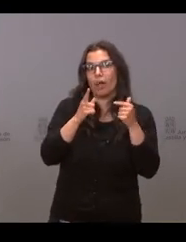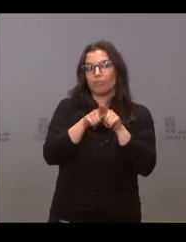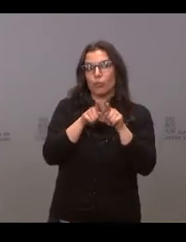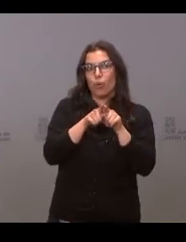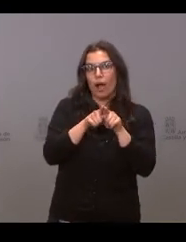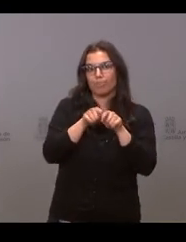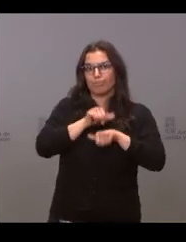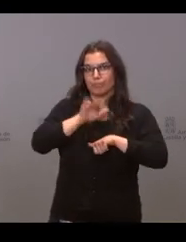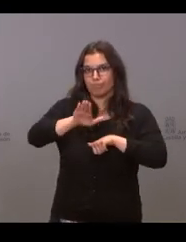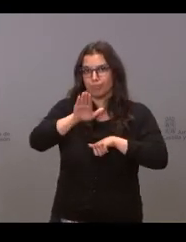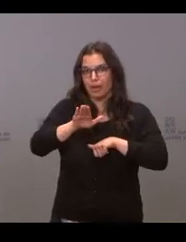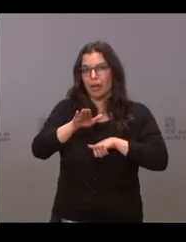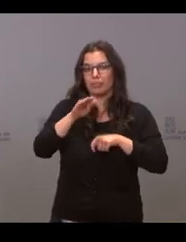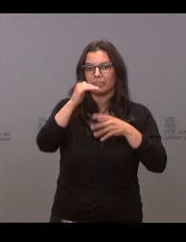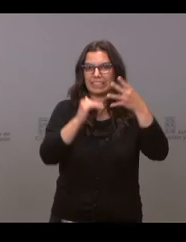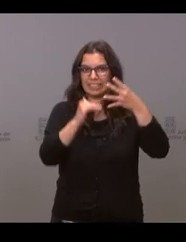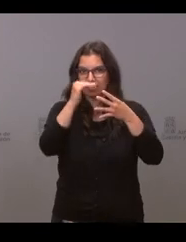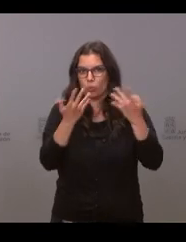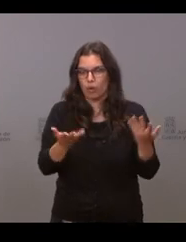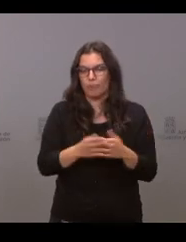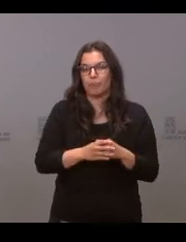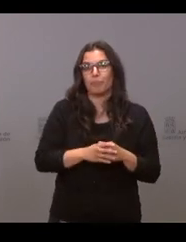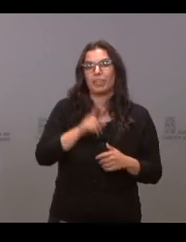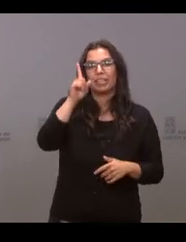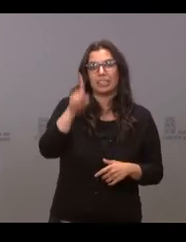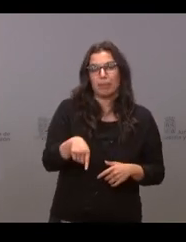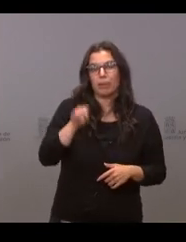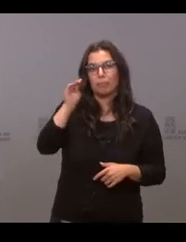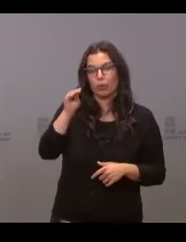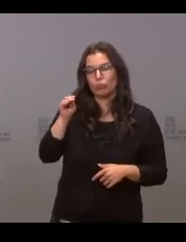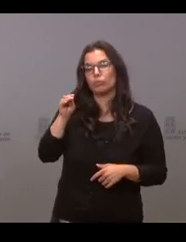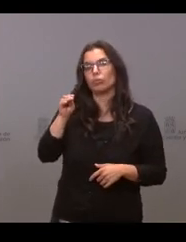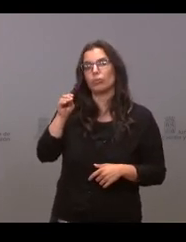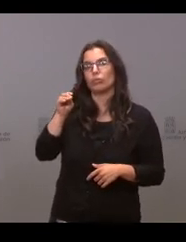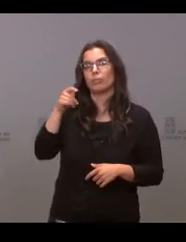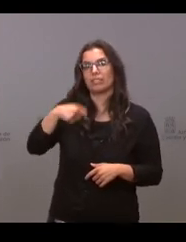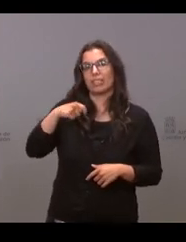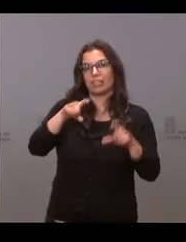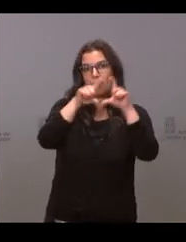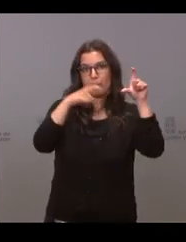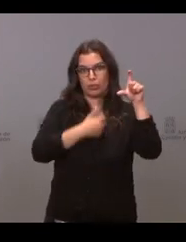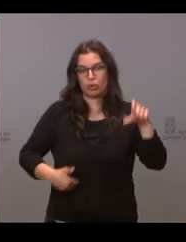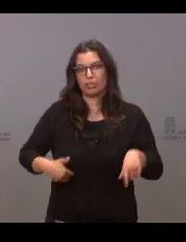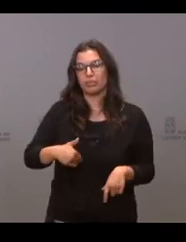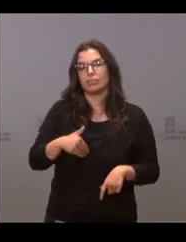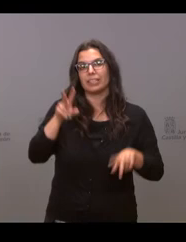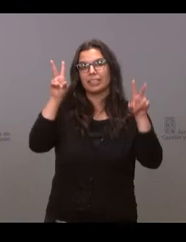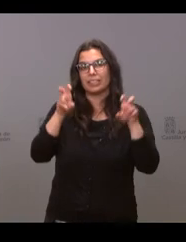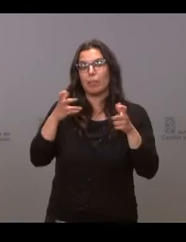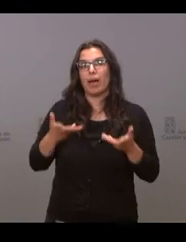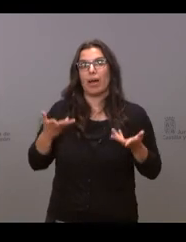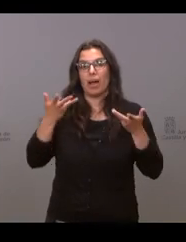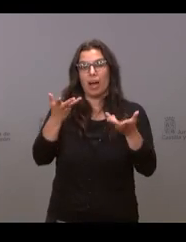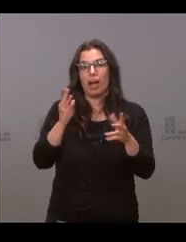para maníaco como para el presidente de la patronal para campeón aparicio quería preguntarle por esas ayudas al funcionamiento